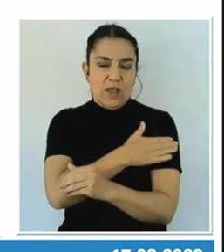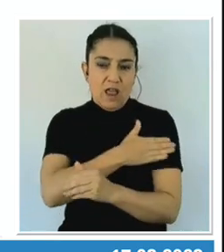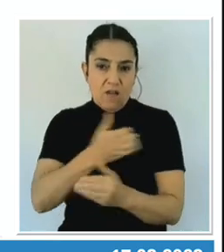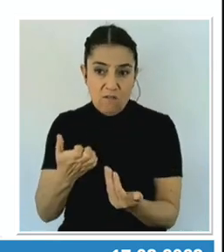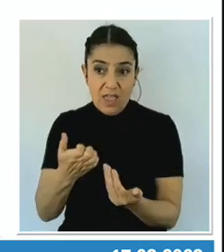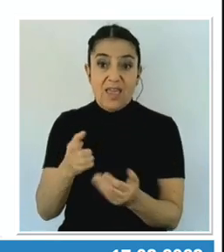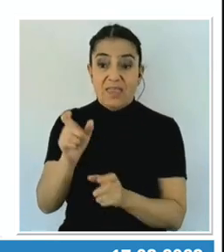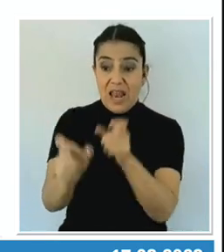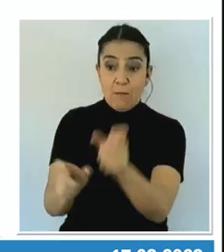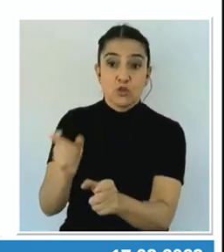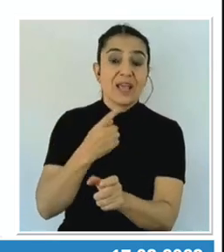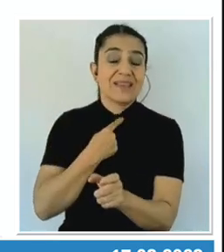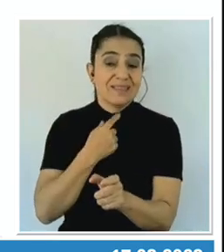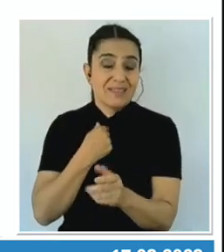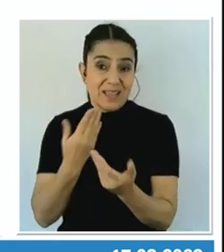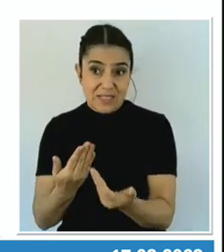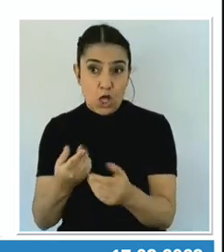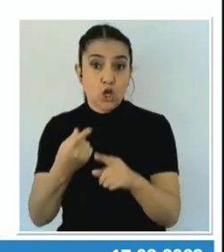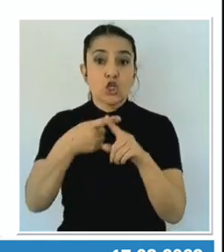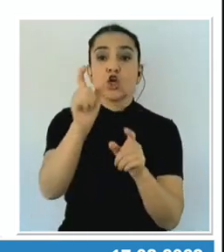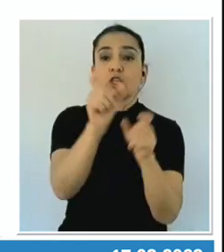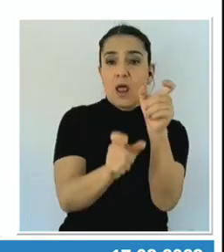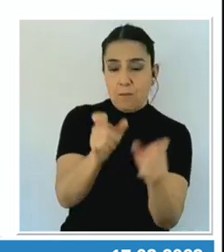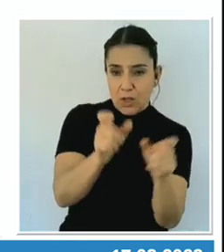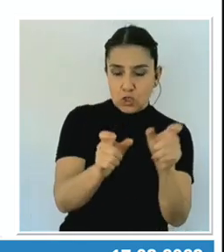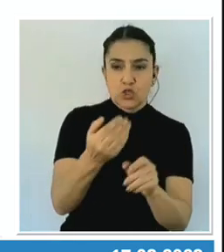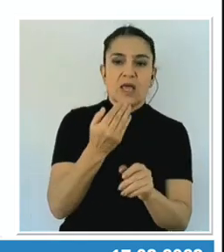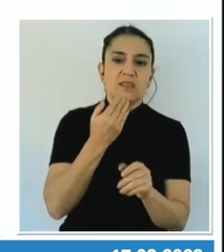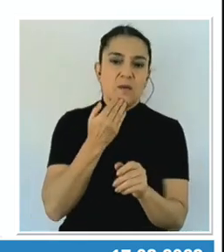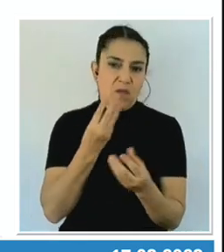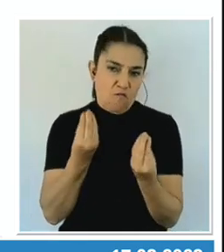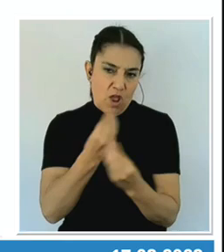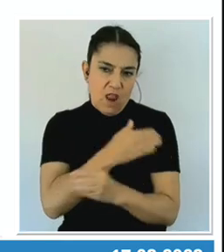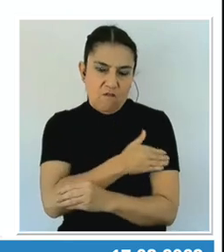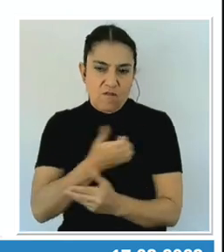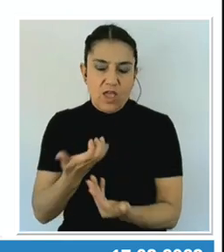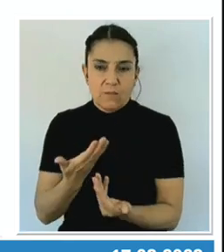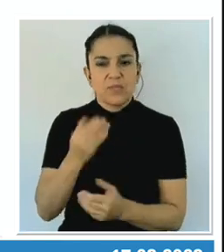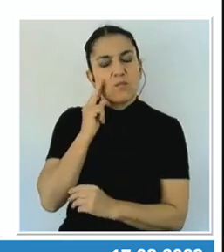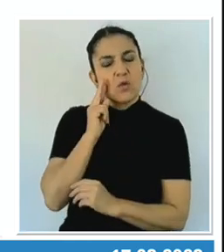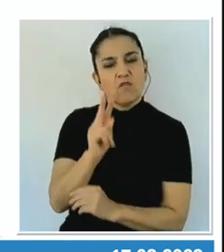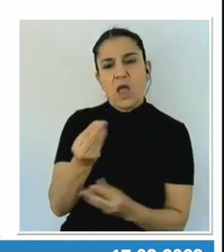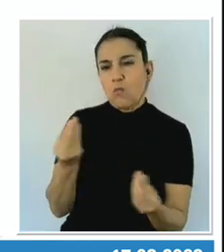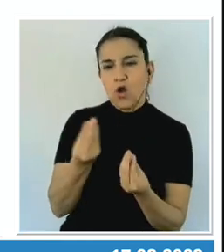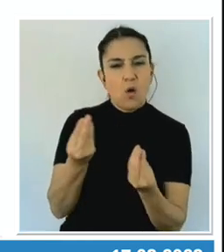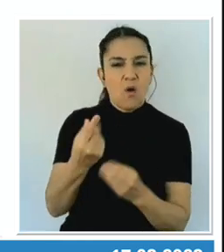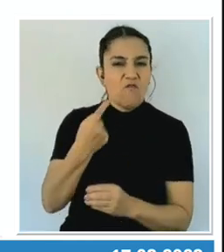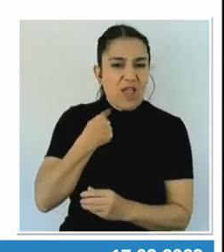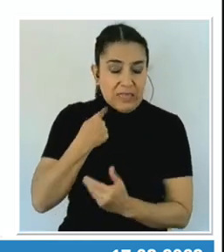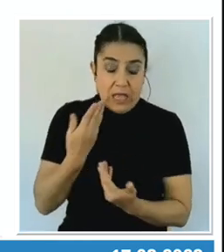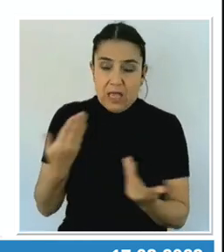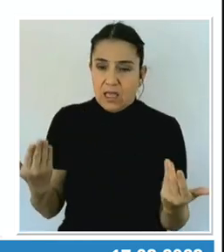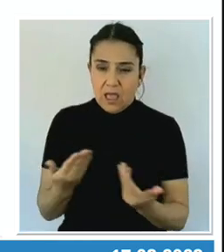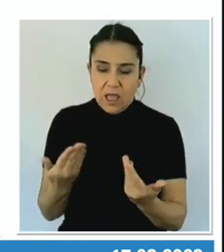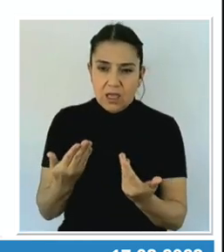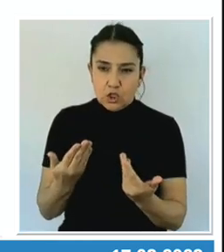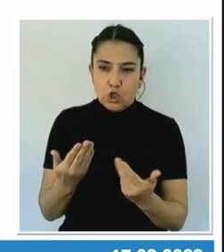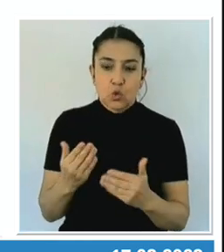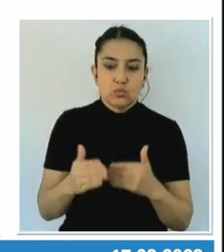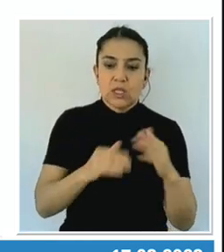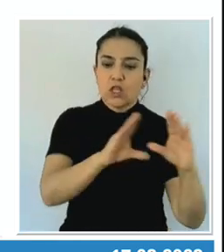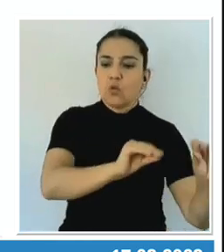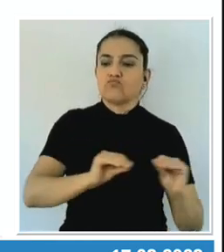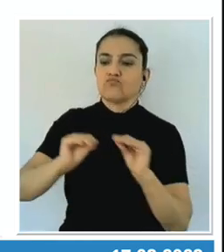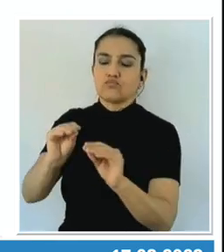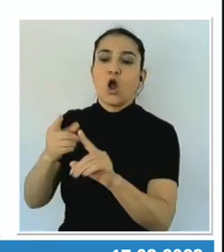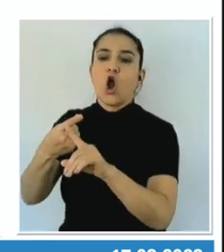acto como de terceros, los que estarían también de buena fe. Pero veamos qué implicancias tiene esto si esa lógica se traslada a otras